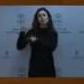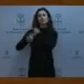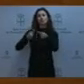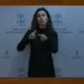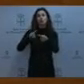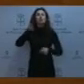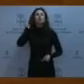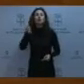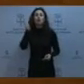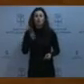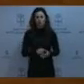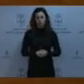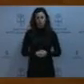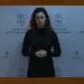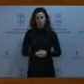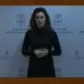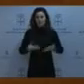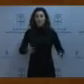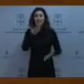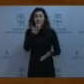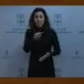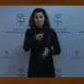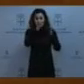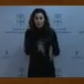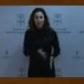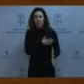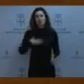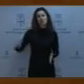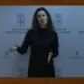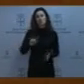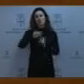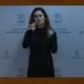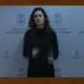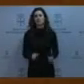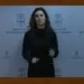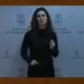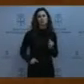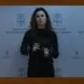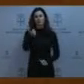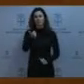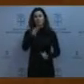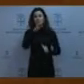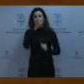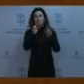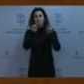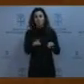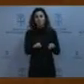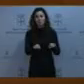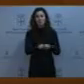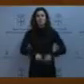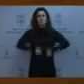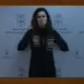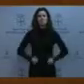Si usted no quiere tener presupuestos aprobados porque está como un hombretón